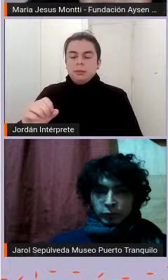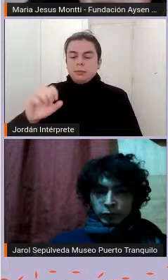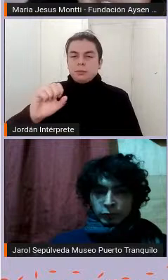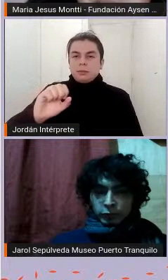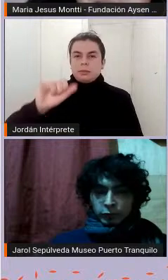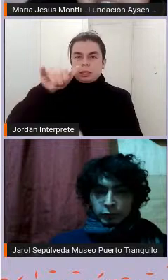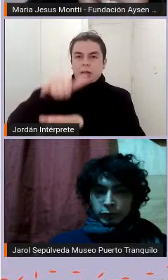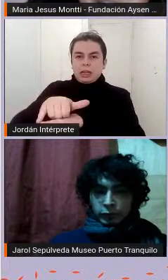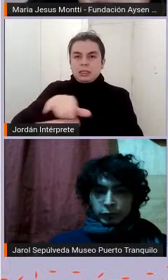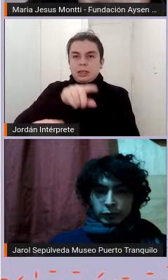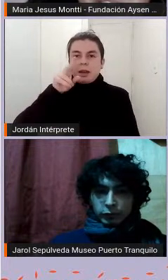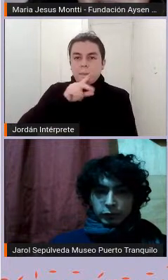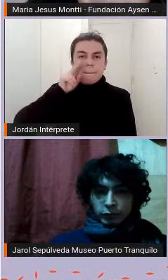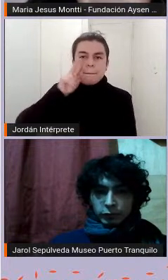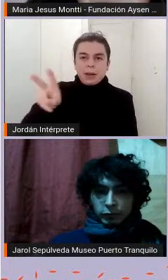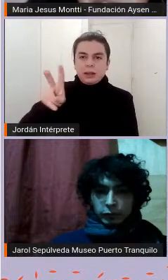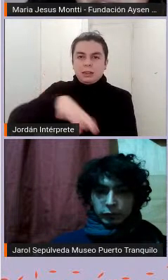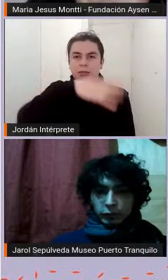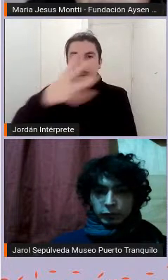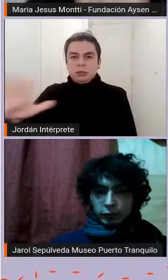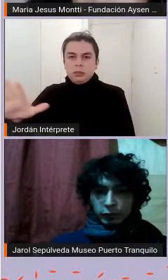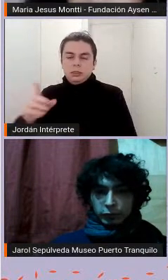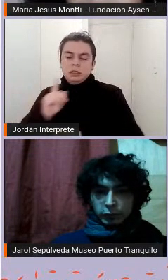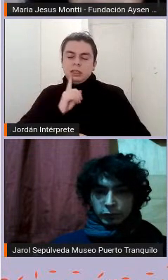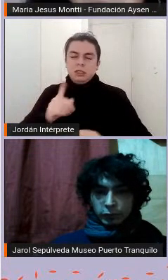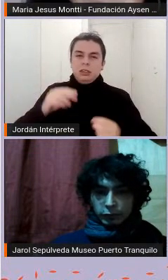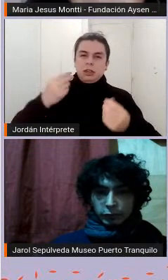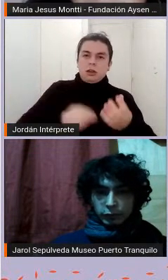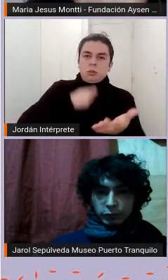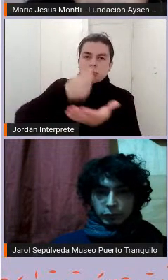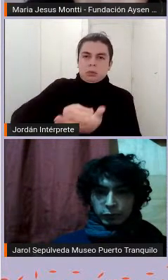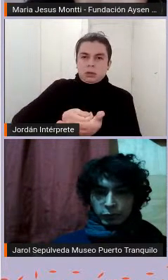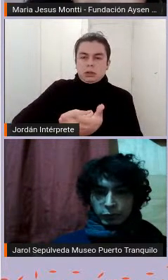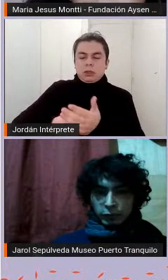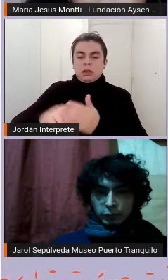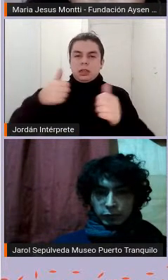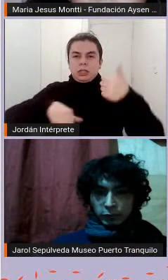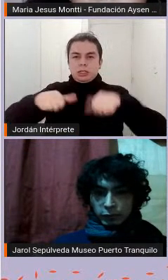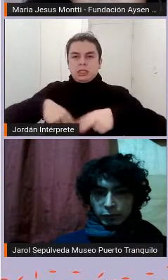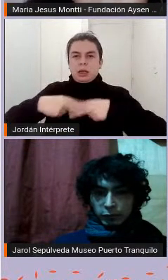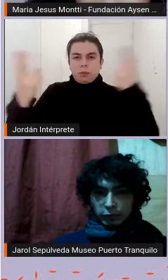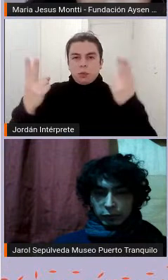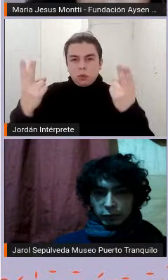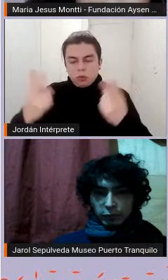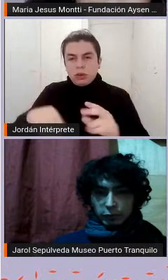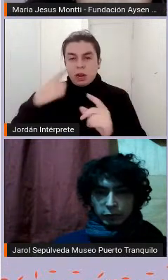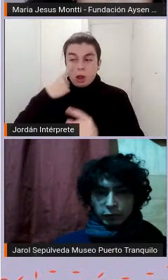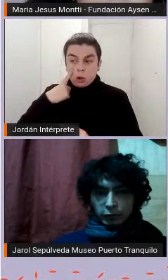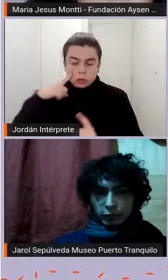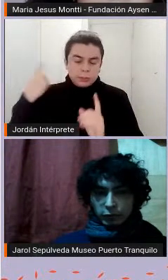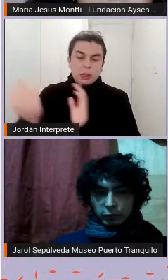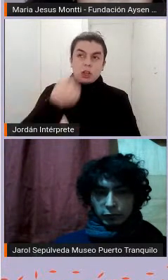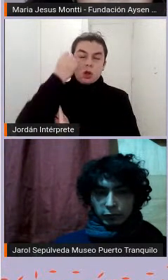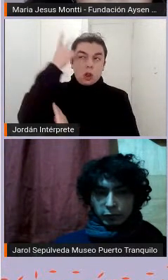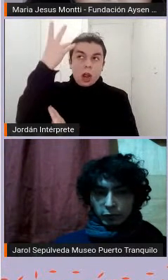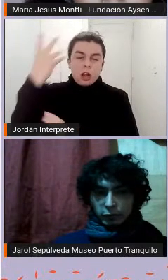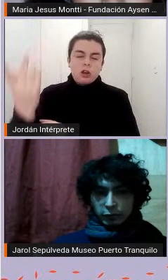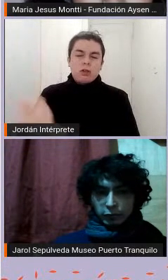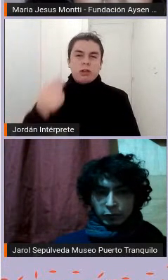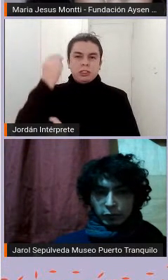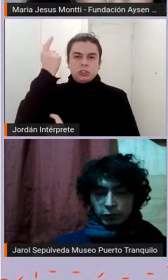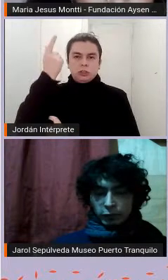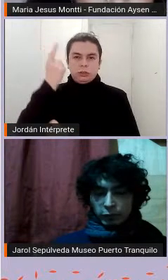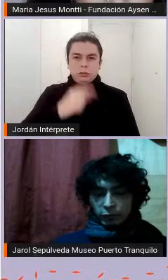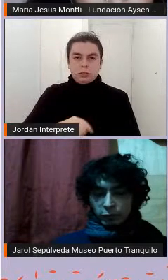del Ministerio de Ciencia, Tecnología, Conocimiento e Innovación en la categoría número 1. Y esto es bastante importante